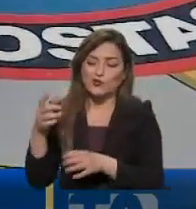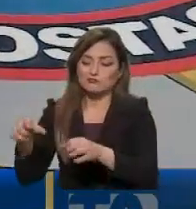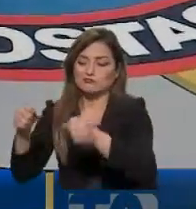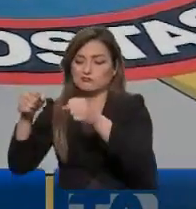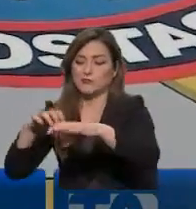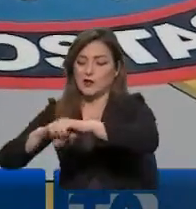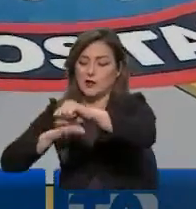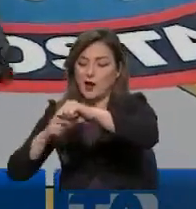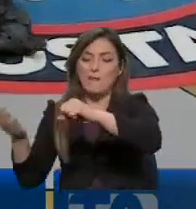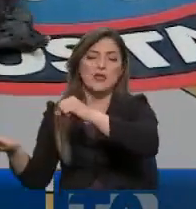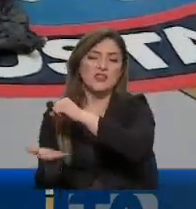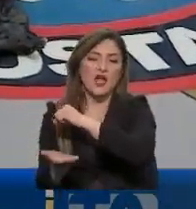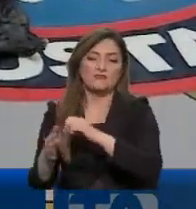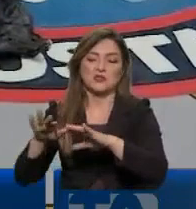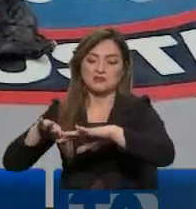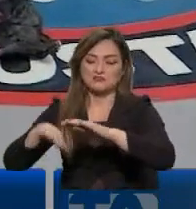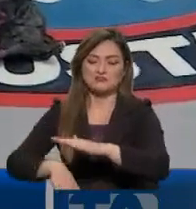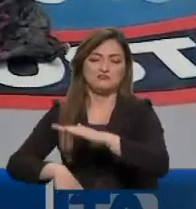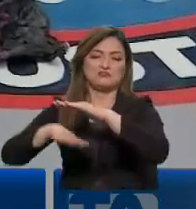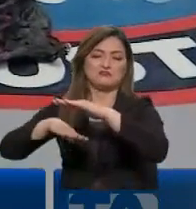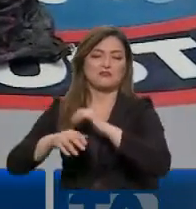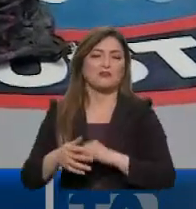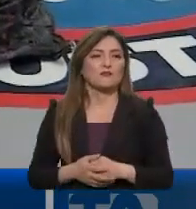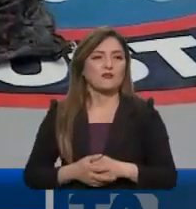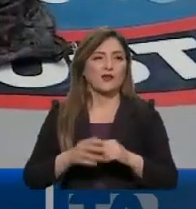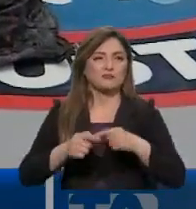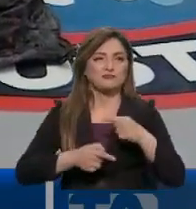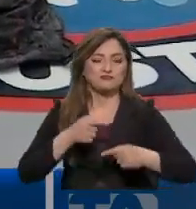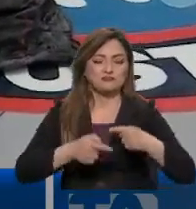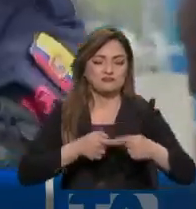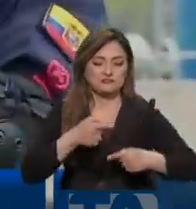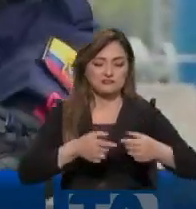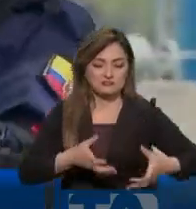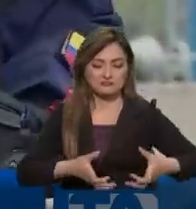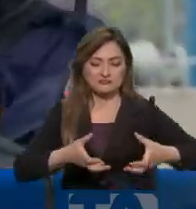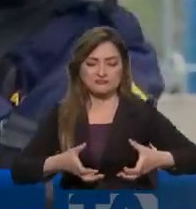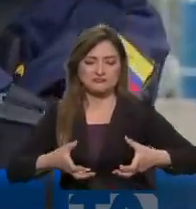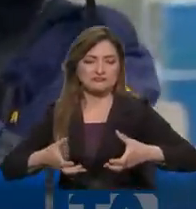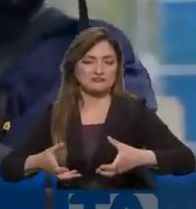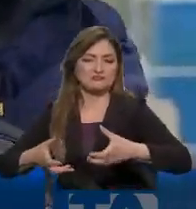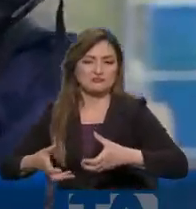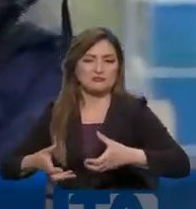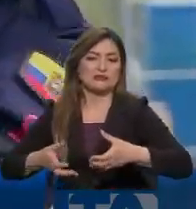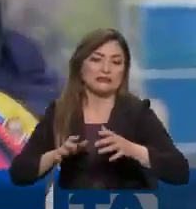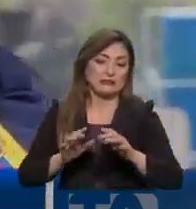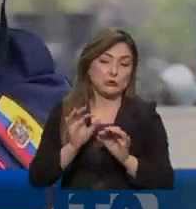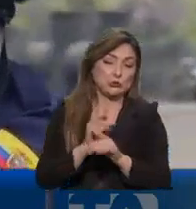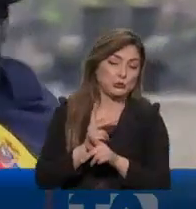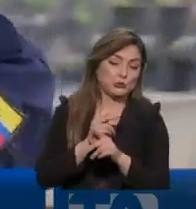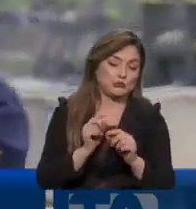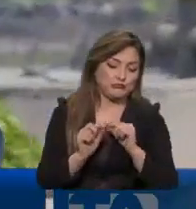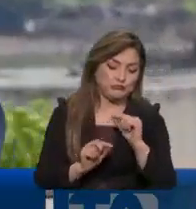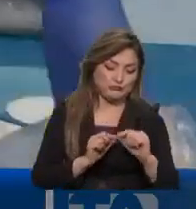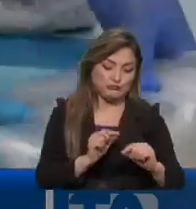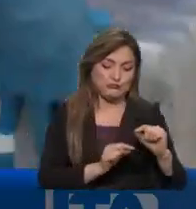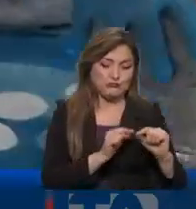estos bultos, bloques o paquetes tipo ladrillo de droga cuidadosamente embalados. Se calcula que media tonelada de cocaína era el